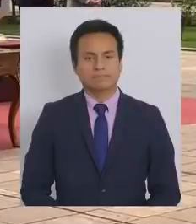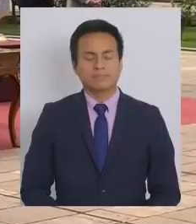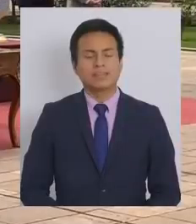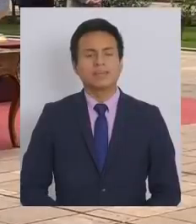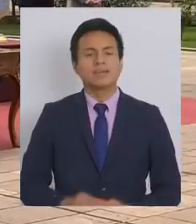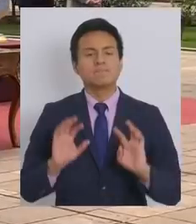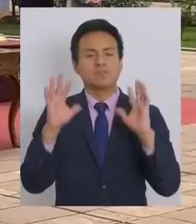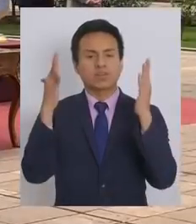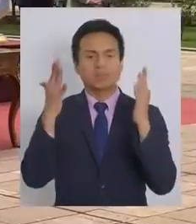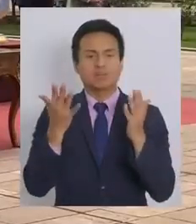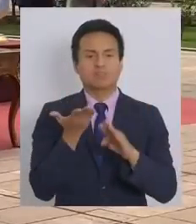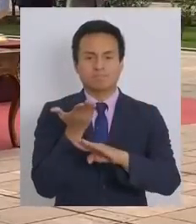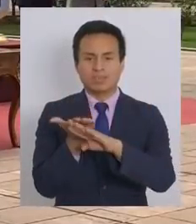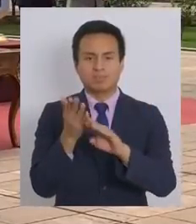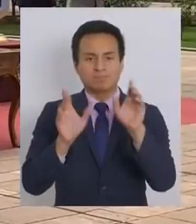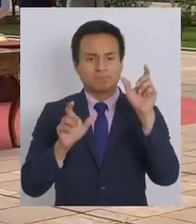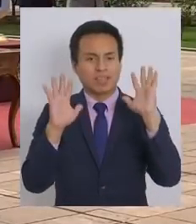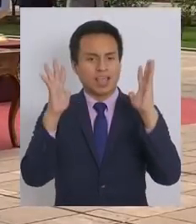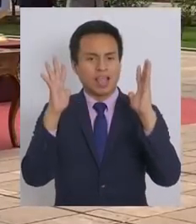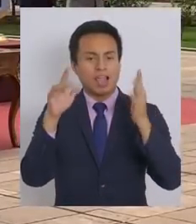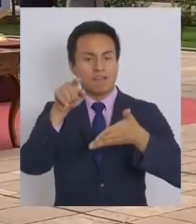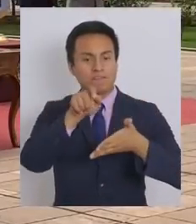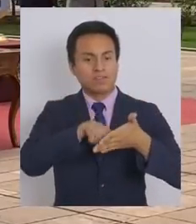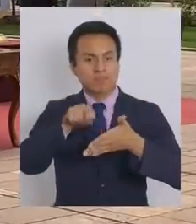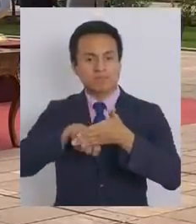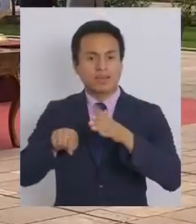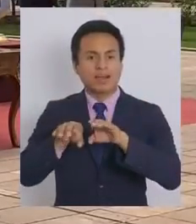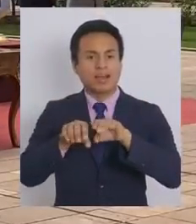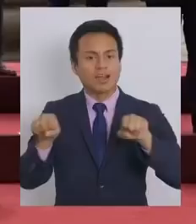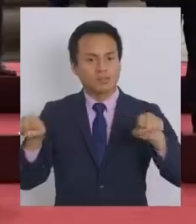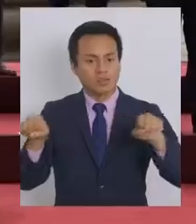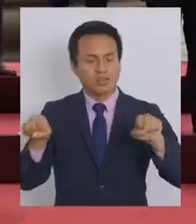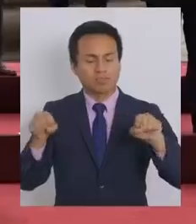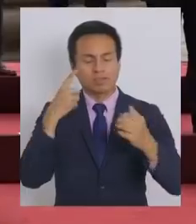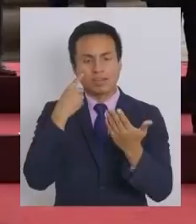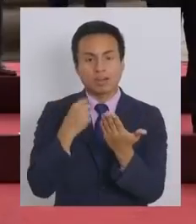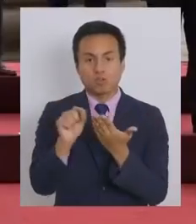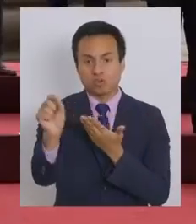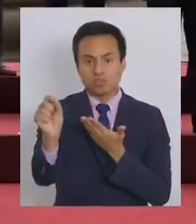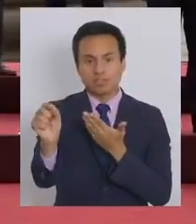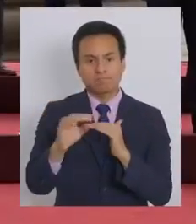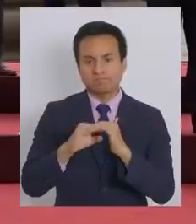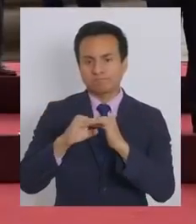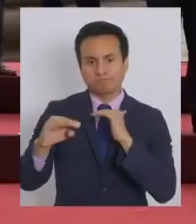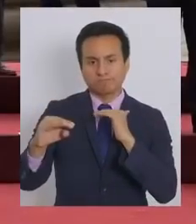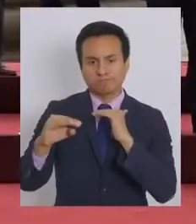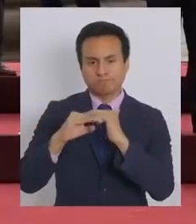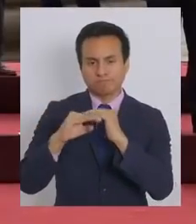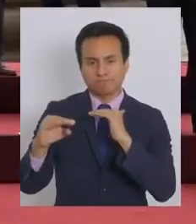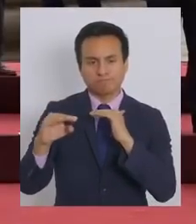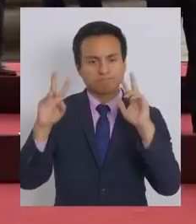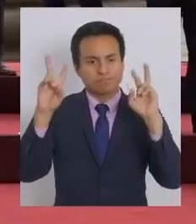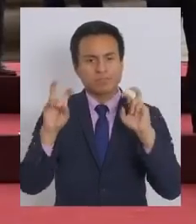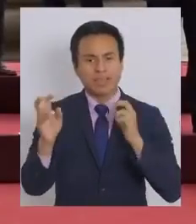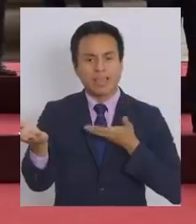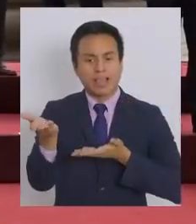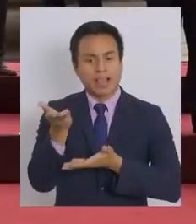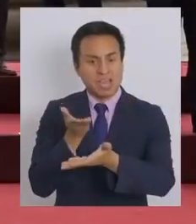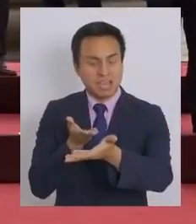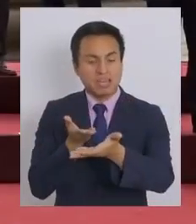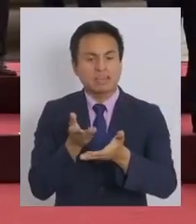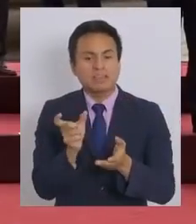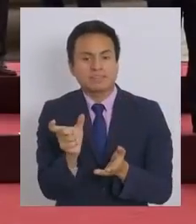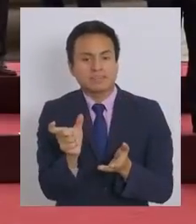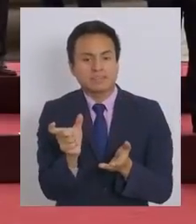Y les pido un fuerte aplauso para la firma de este acuerdo que reconoce recíprocamente el canje de